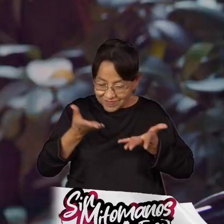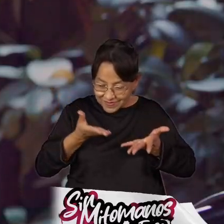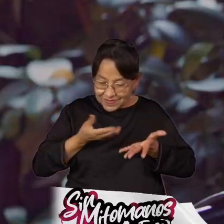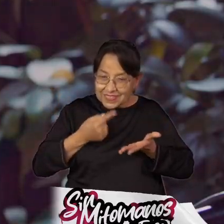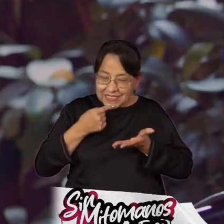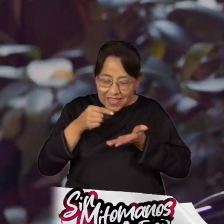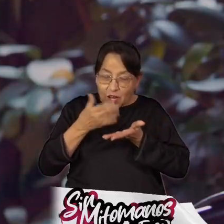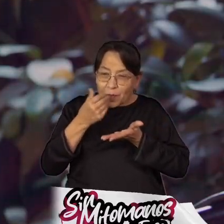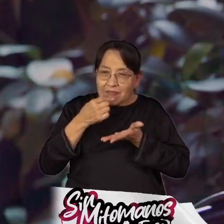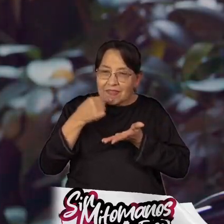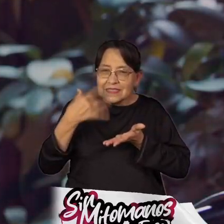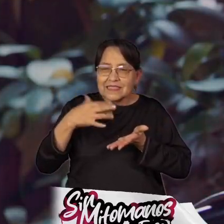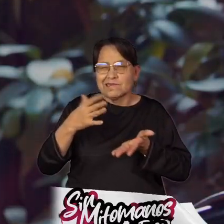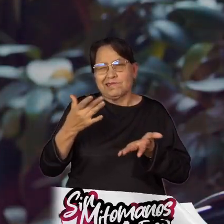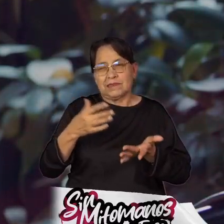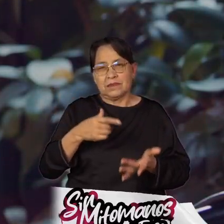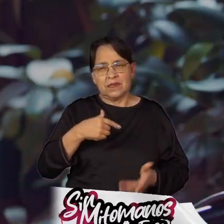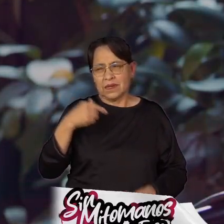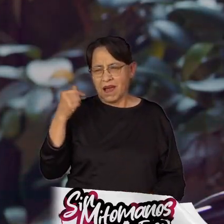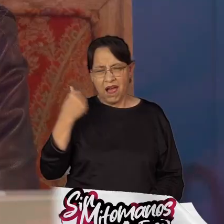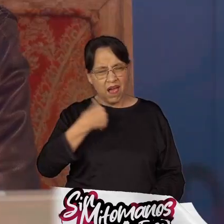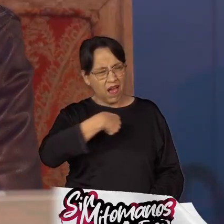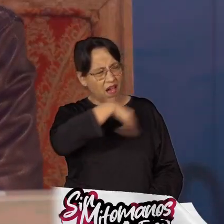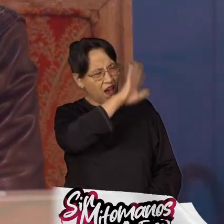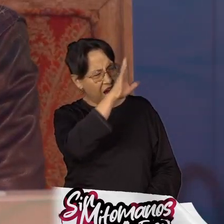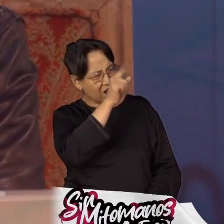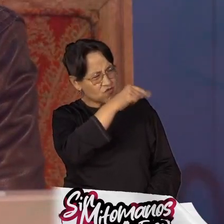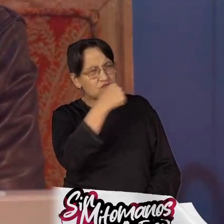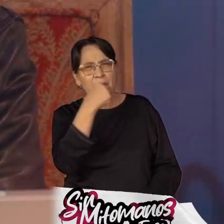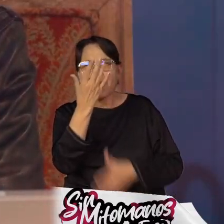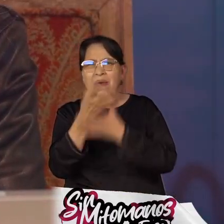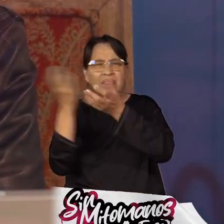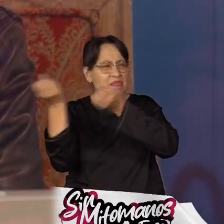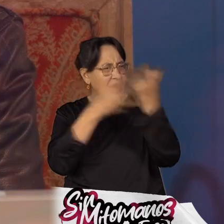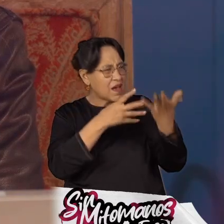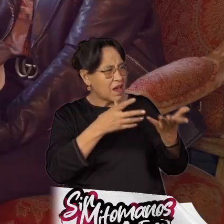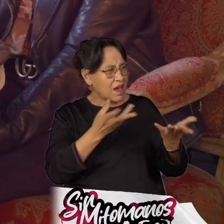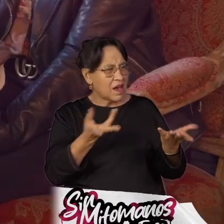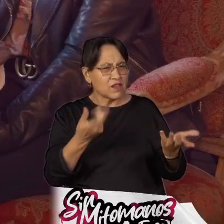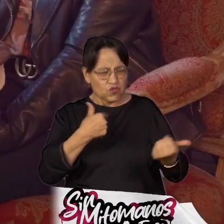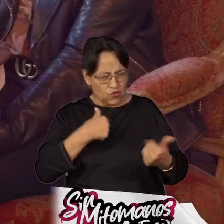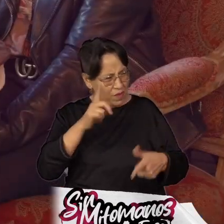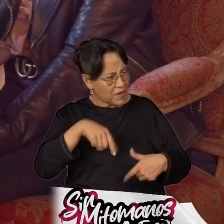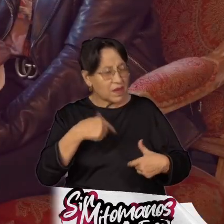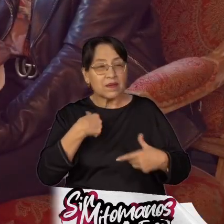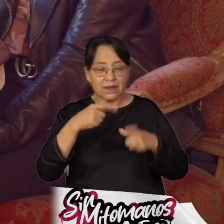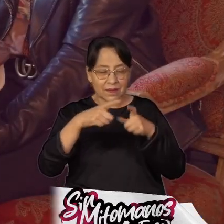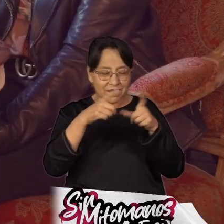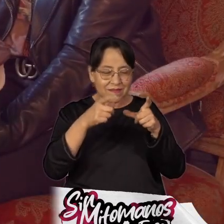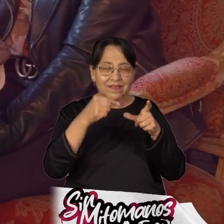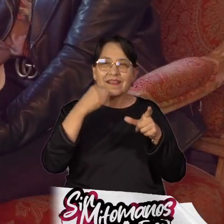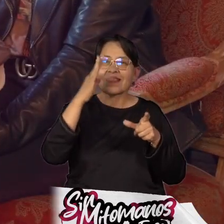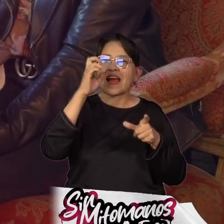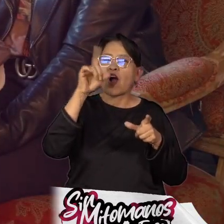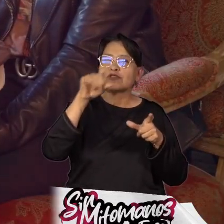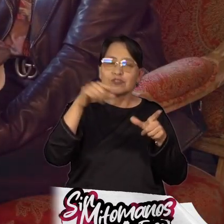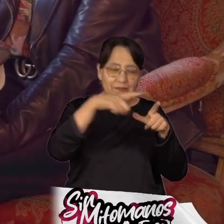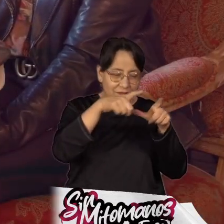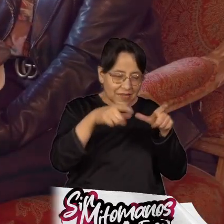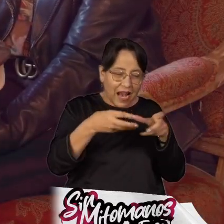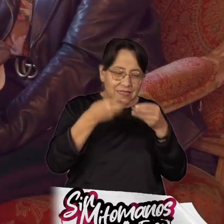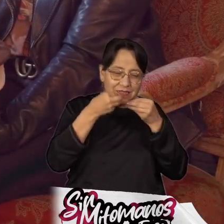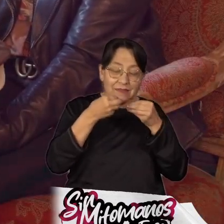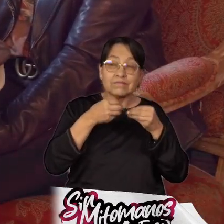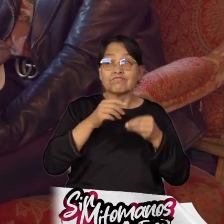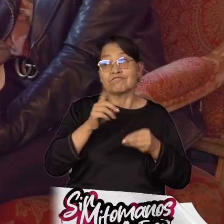darme chiles, acá los recibo. Ay, él siempre pide cosas y se las traen. Está bien, jalapeños. Yo, tacos, las